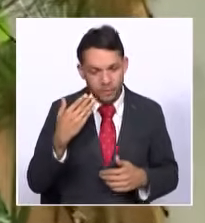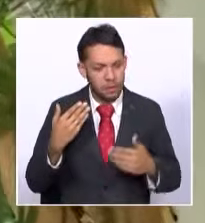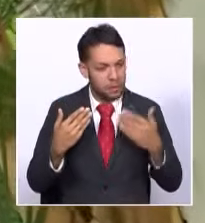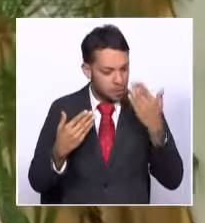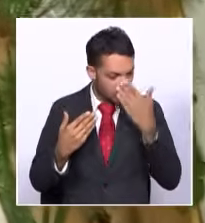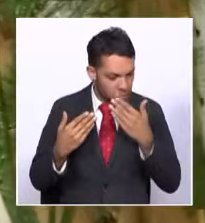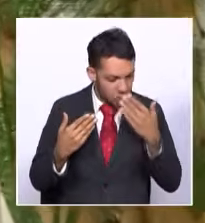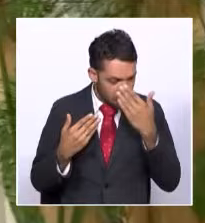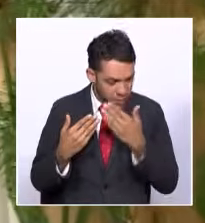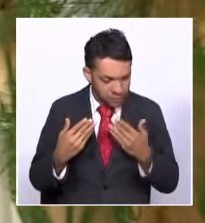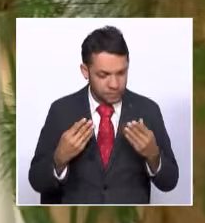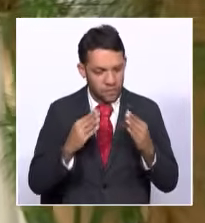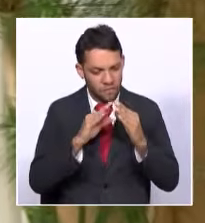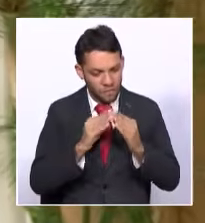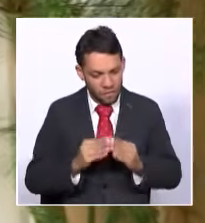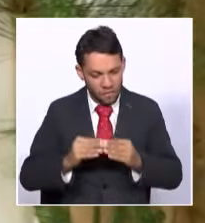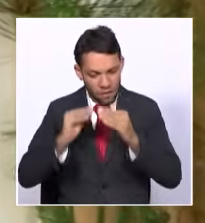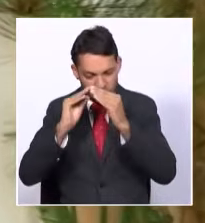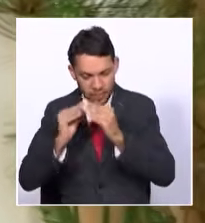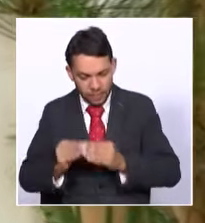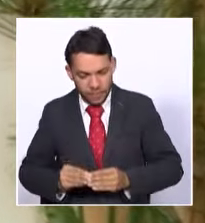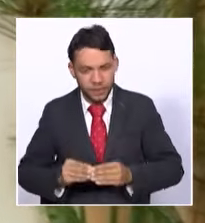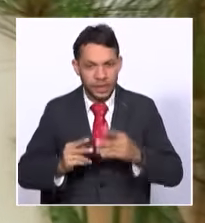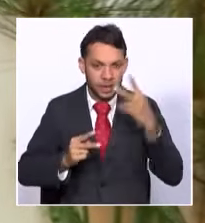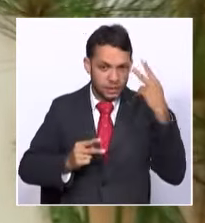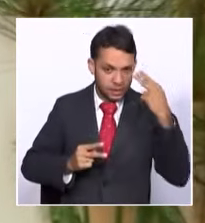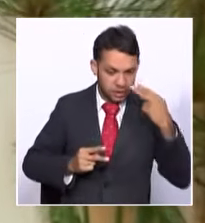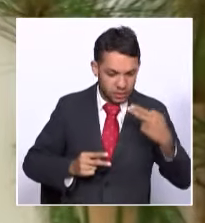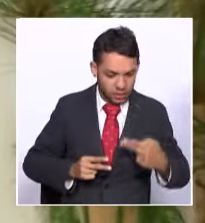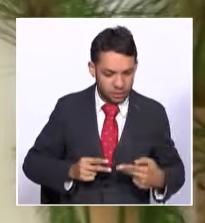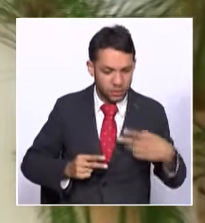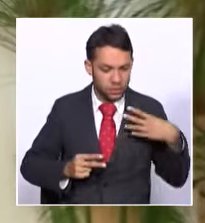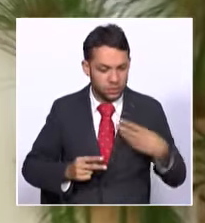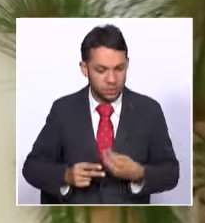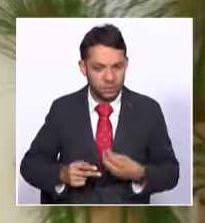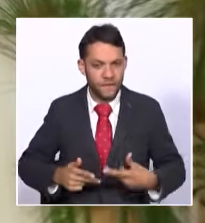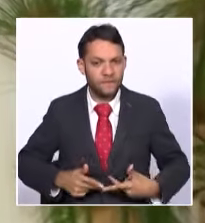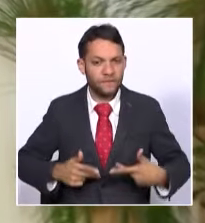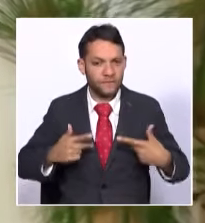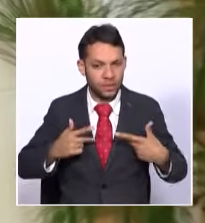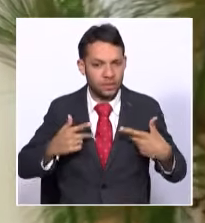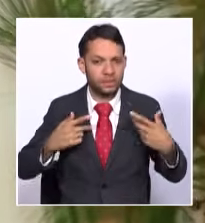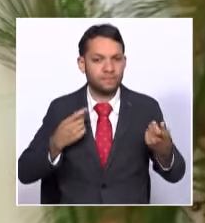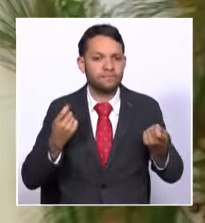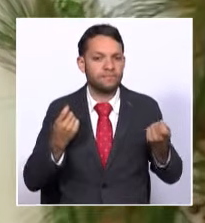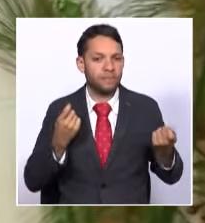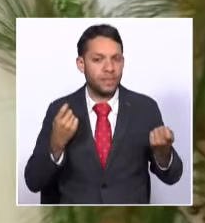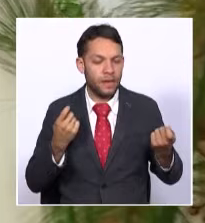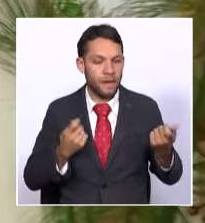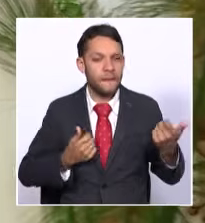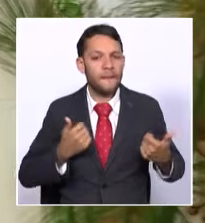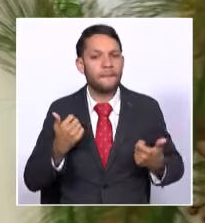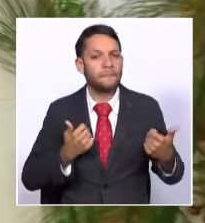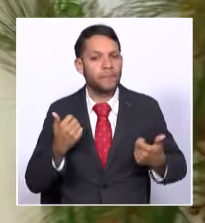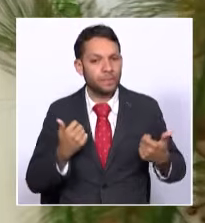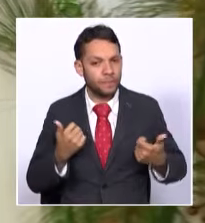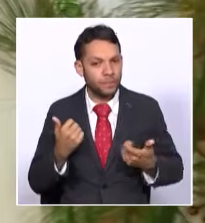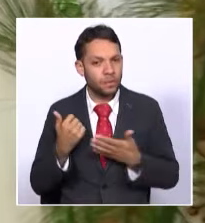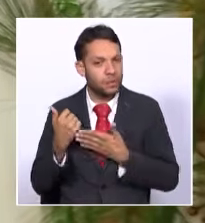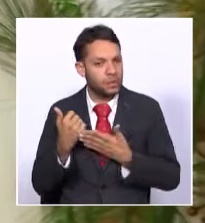parte mecánica y bueno, y la historia de vida que nosotros siempre recalcamos, es comenzar a ver cuál de las terapias le puede ayudar